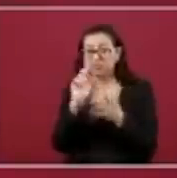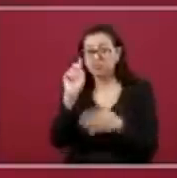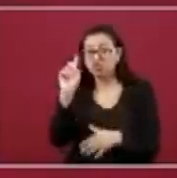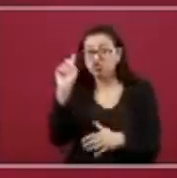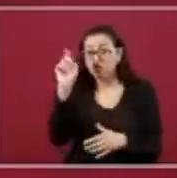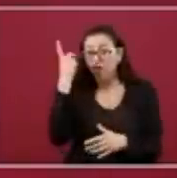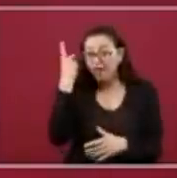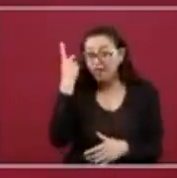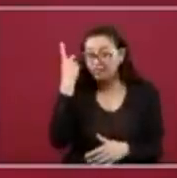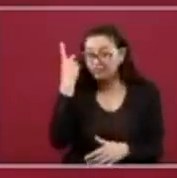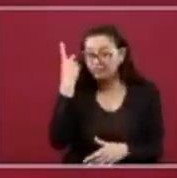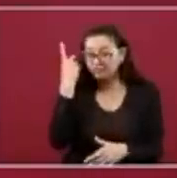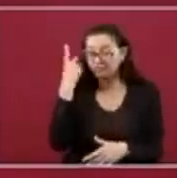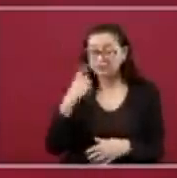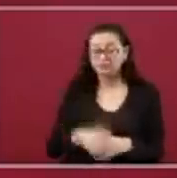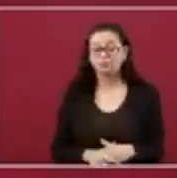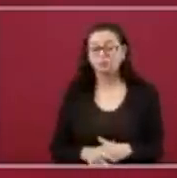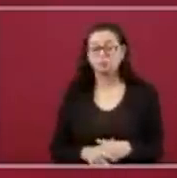2 mil millones de dólares